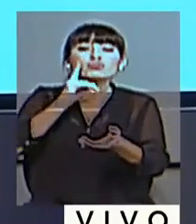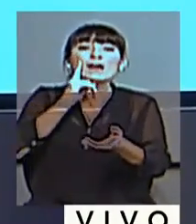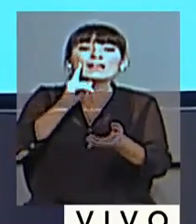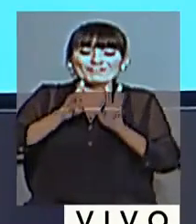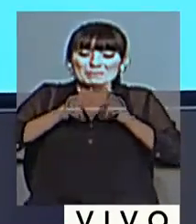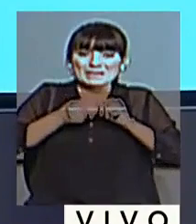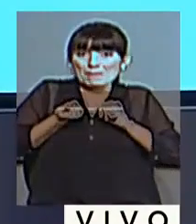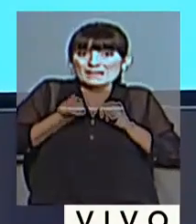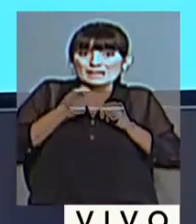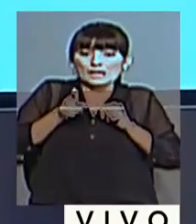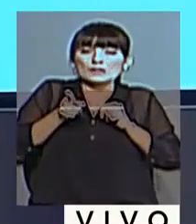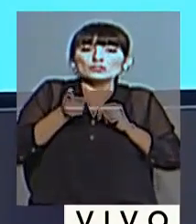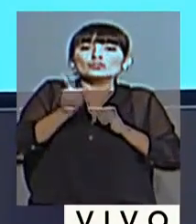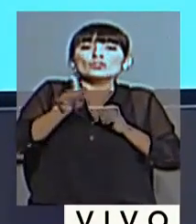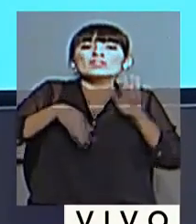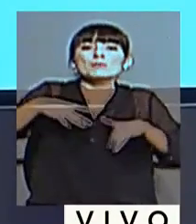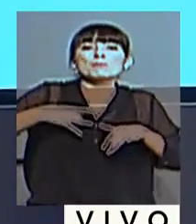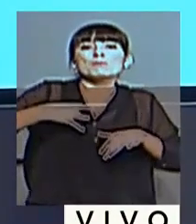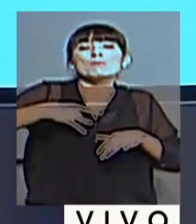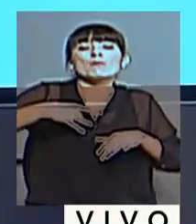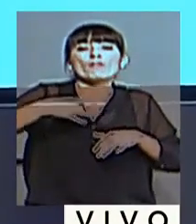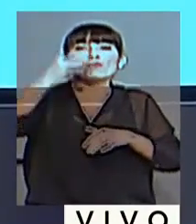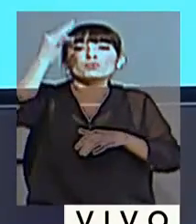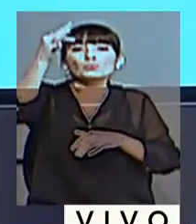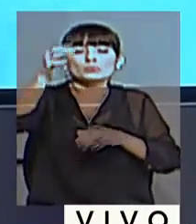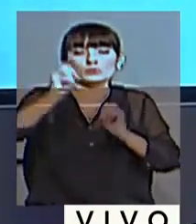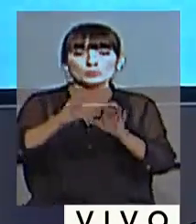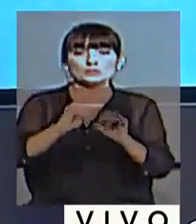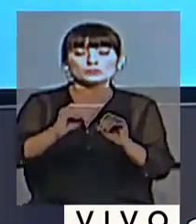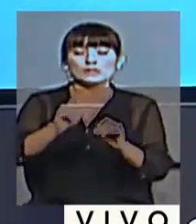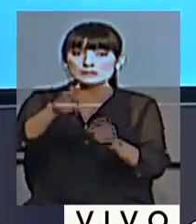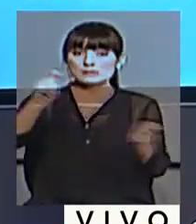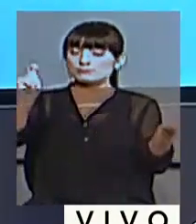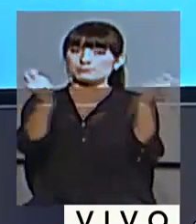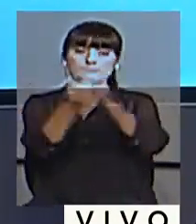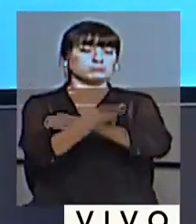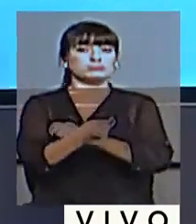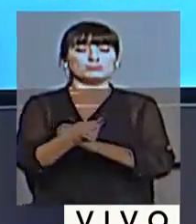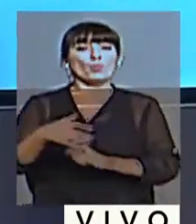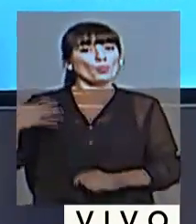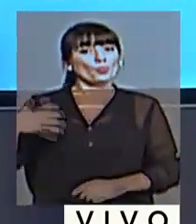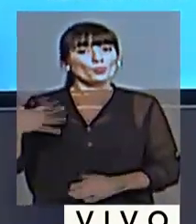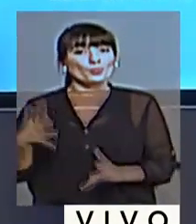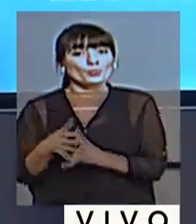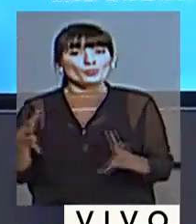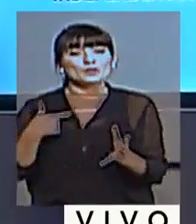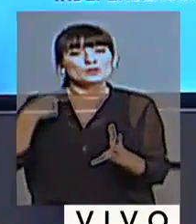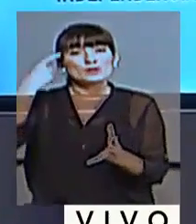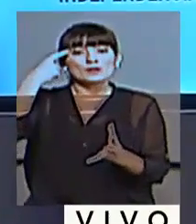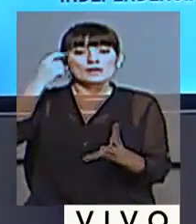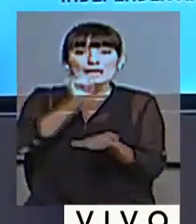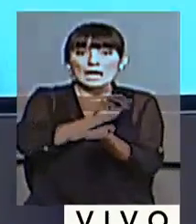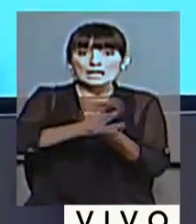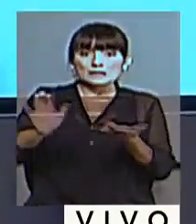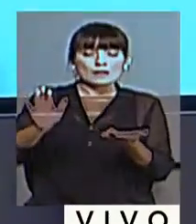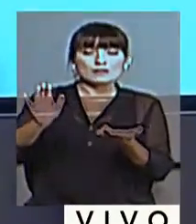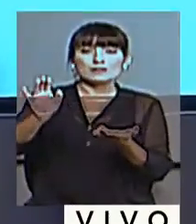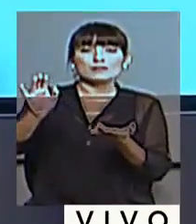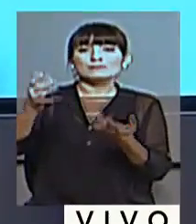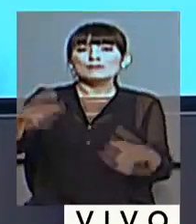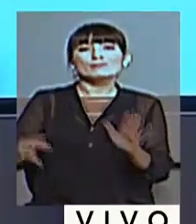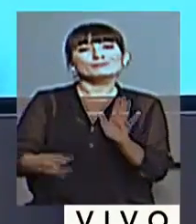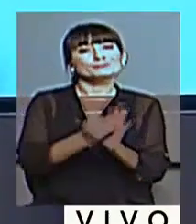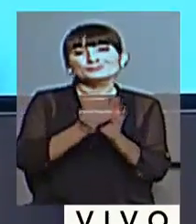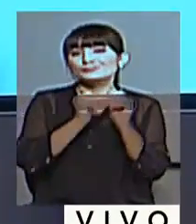ni su educación. Ha sido un cambio extraordinario. Creemos que la gratuidad llegó para quedarse y es por eso es tan importante